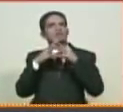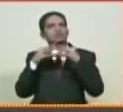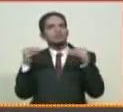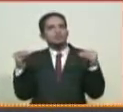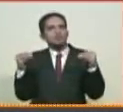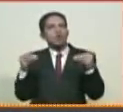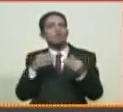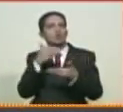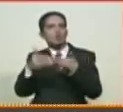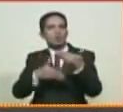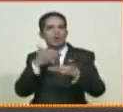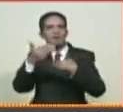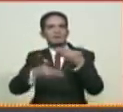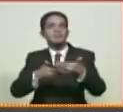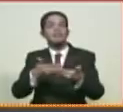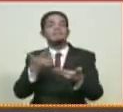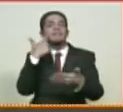procesos